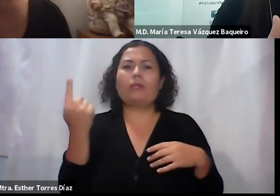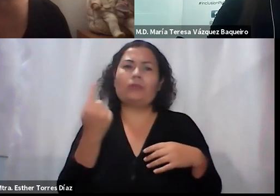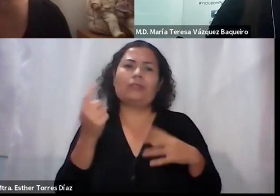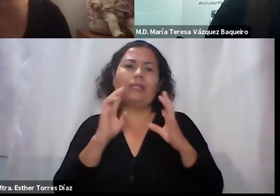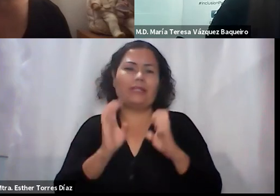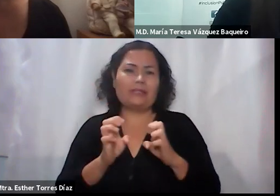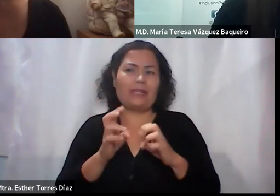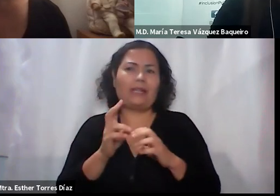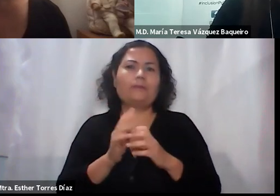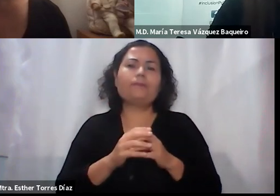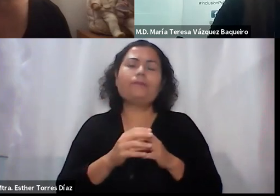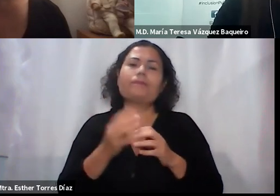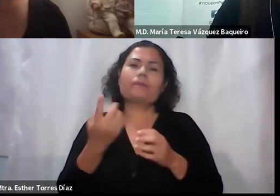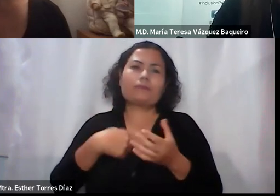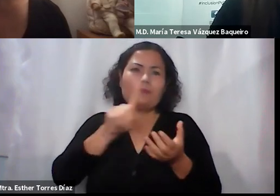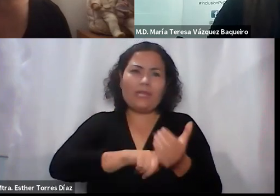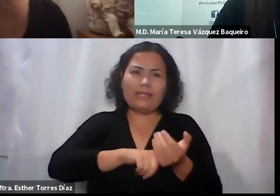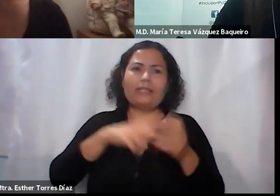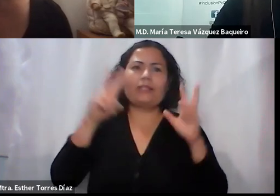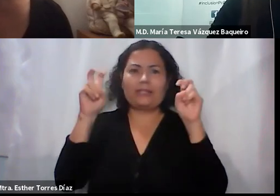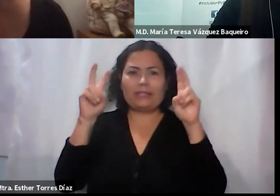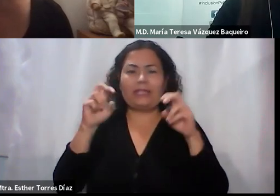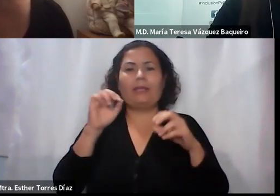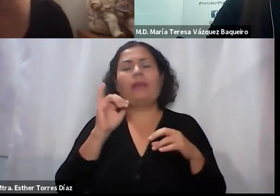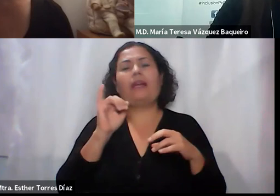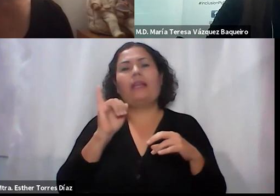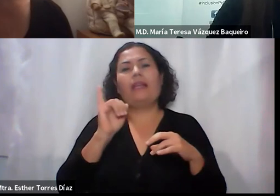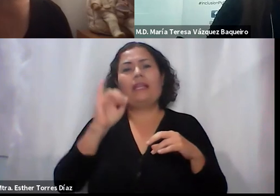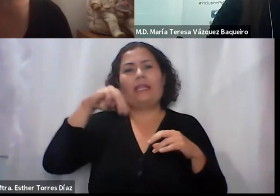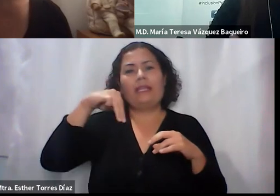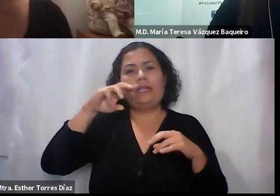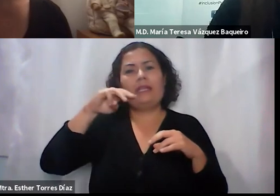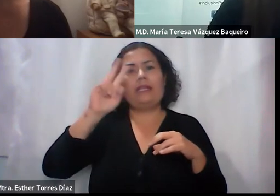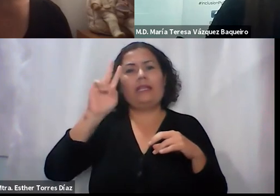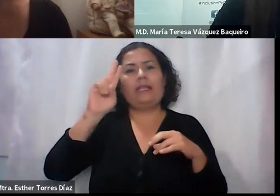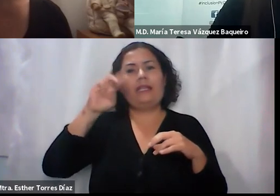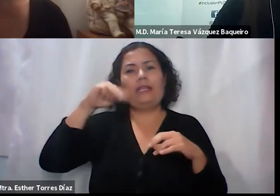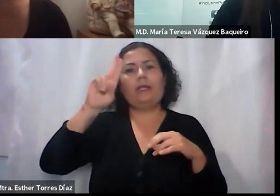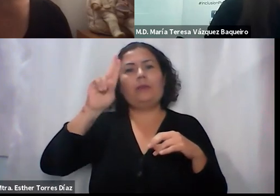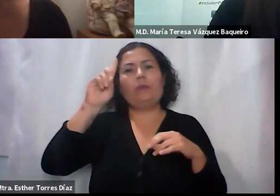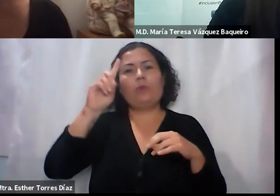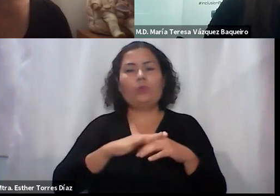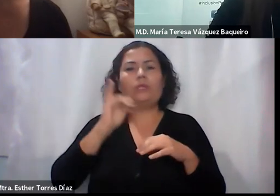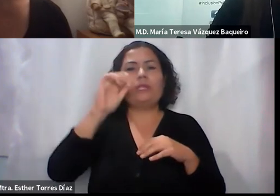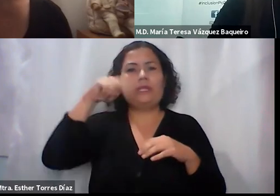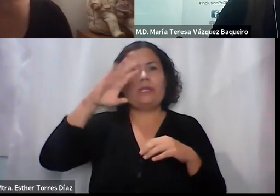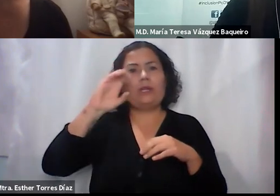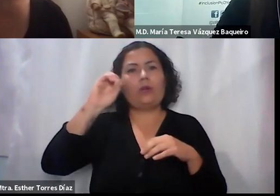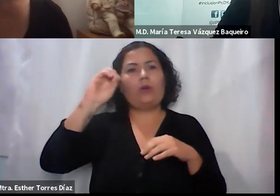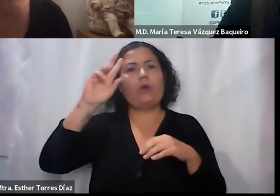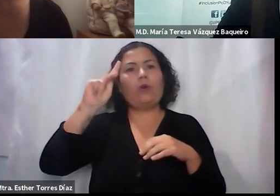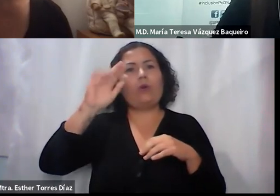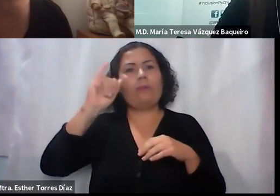tema, al INDUT, al INCAI, al INCOPI, a Secretaría de Obras Públicas, a todas